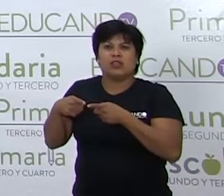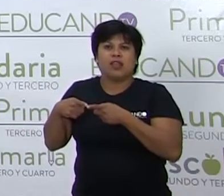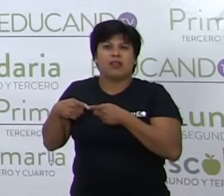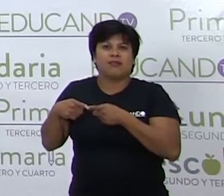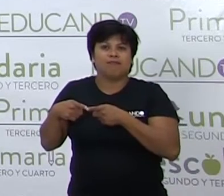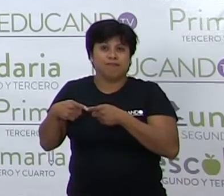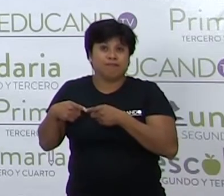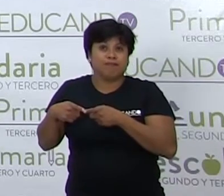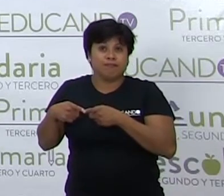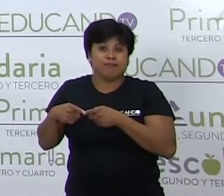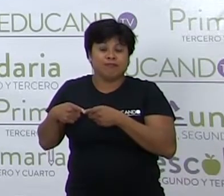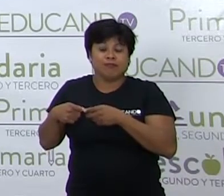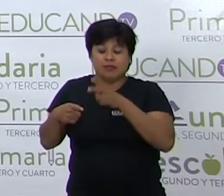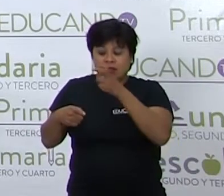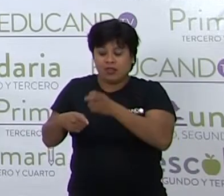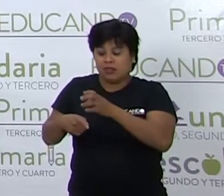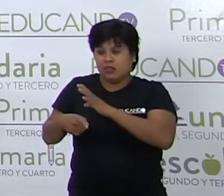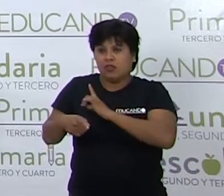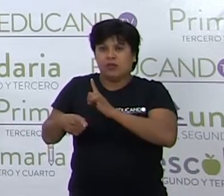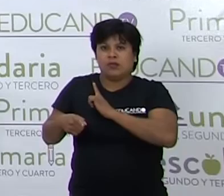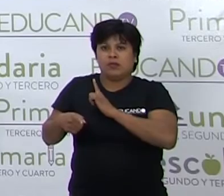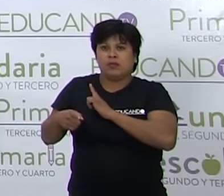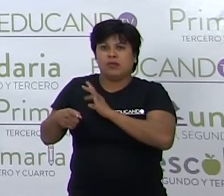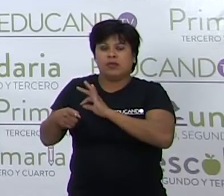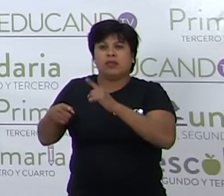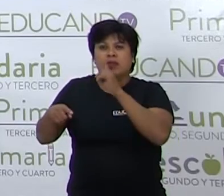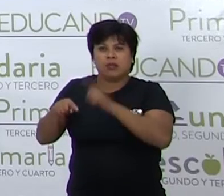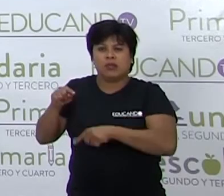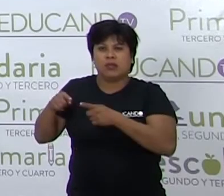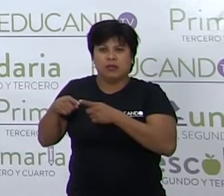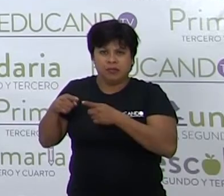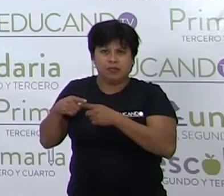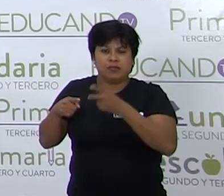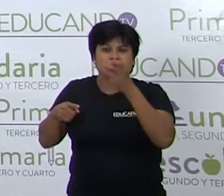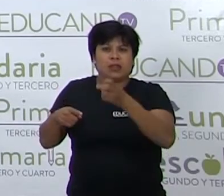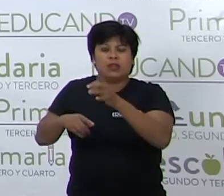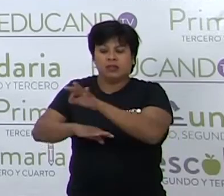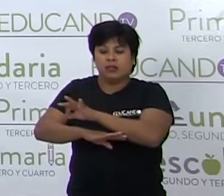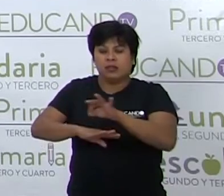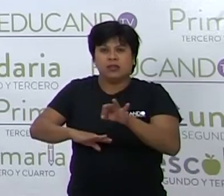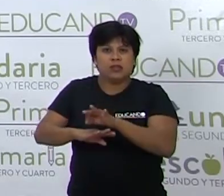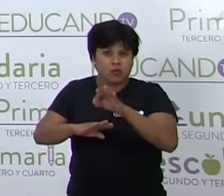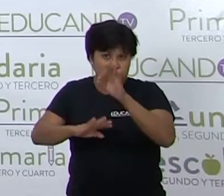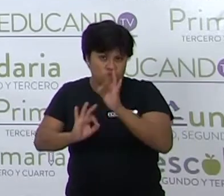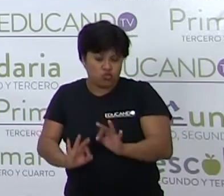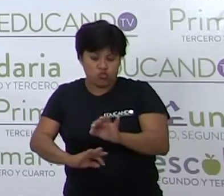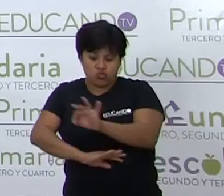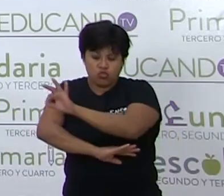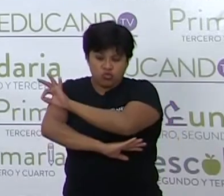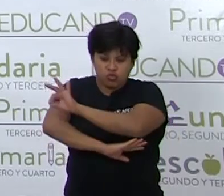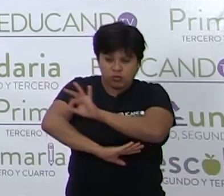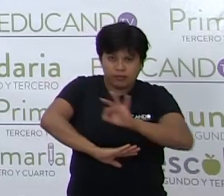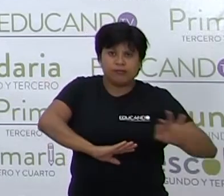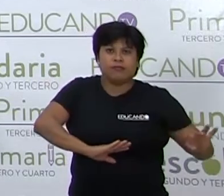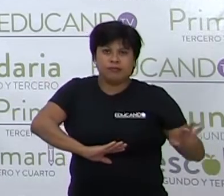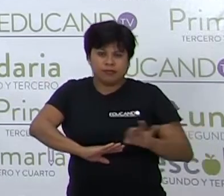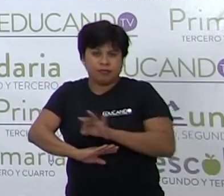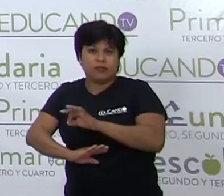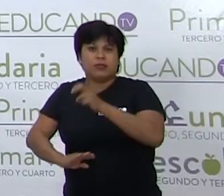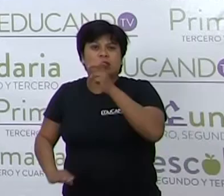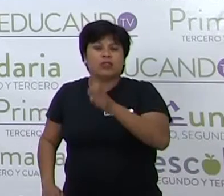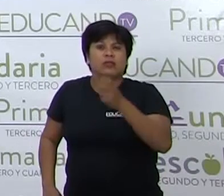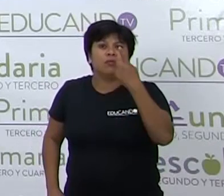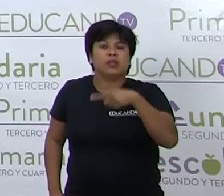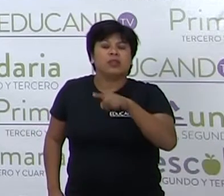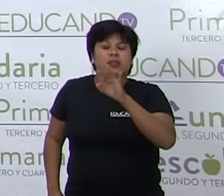está trazado este está trazado con regla con escuadra la manera de que